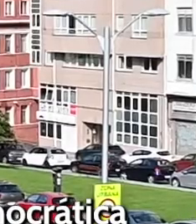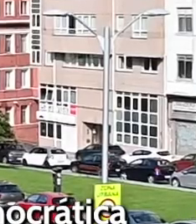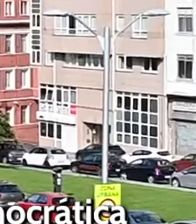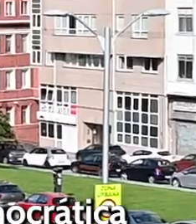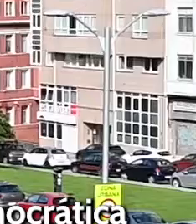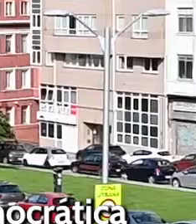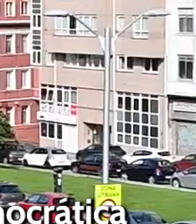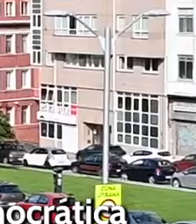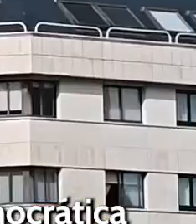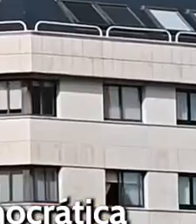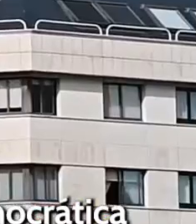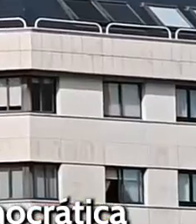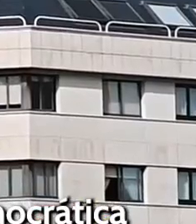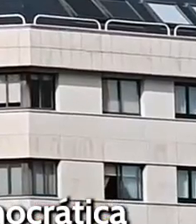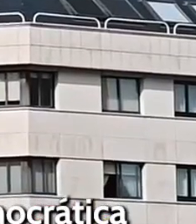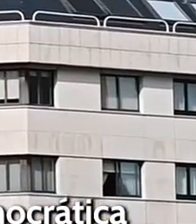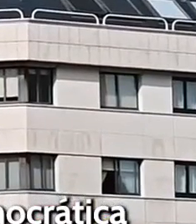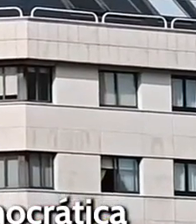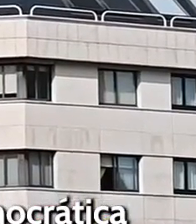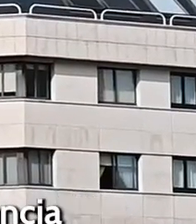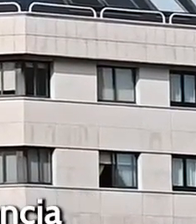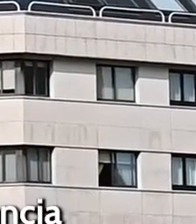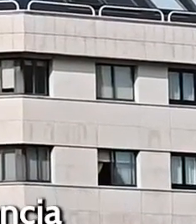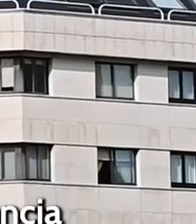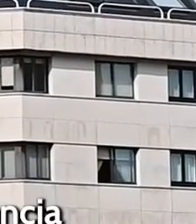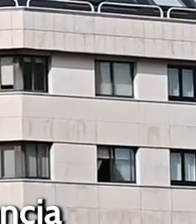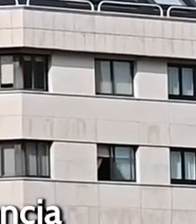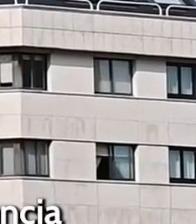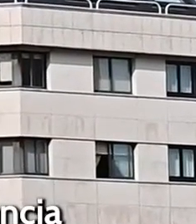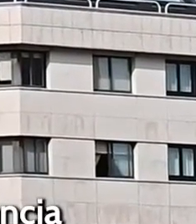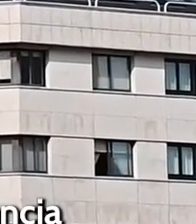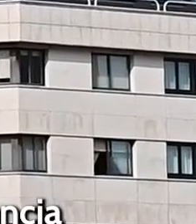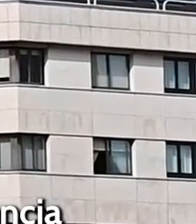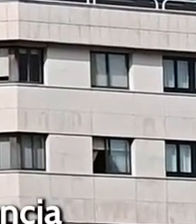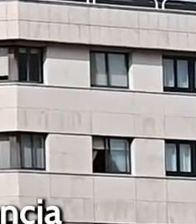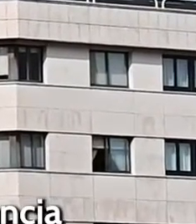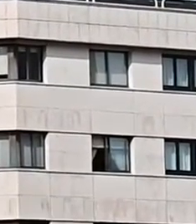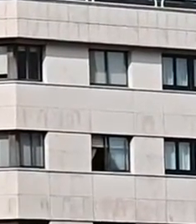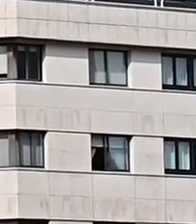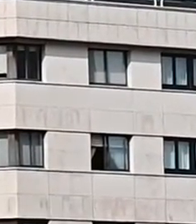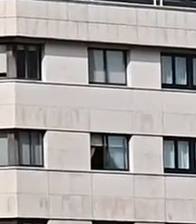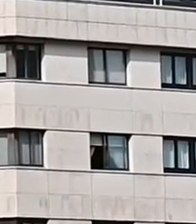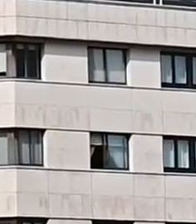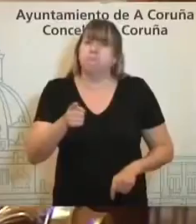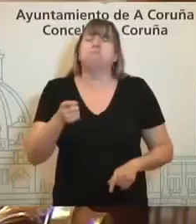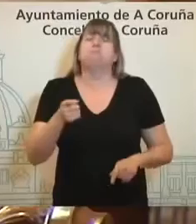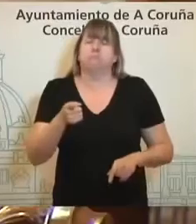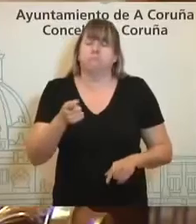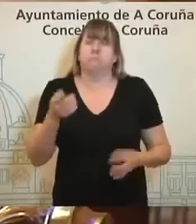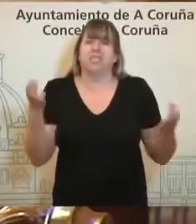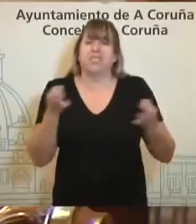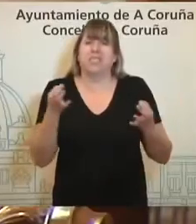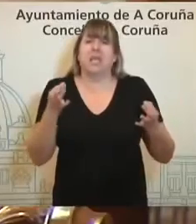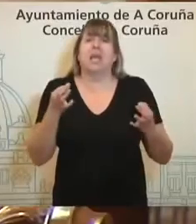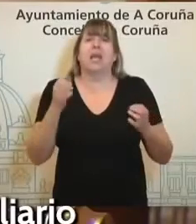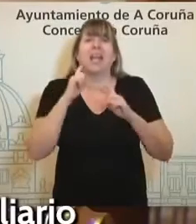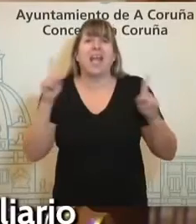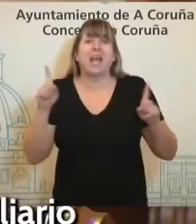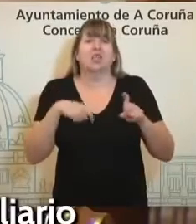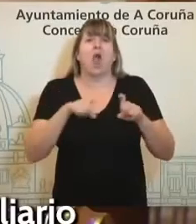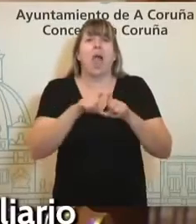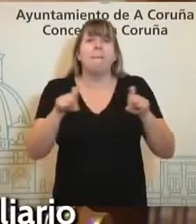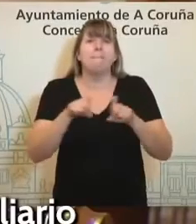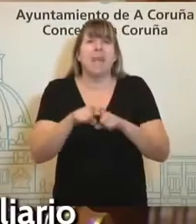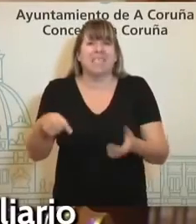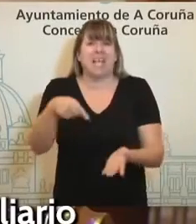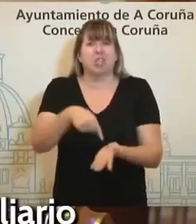de maneira pacífica e democrática e queremos tamén condenar con contundencia as prácticas de empresas que